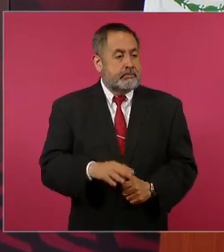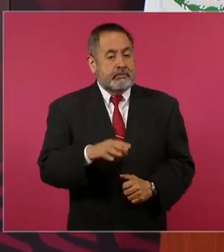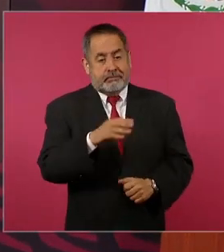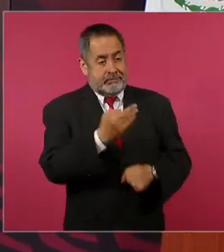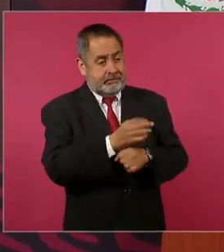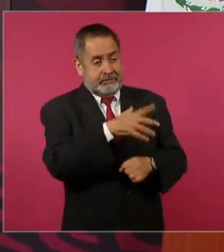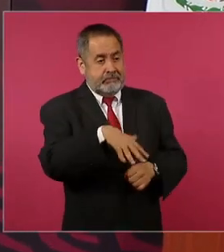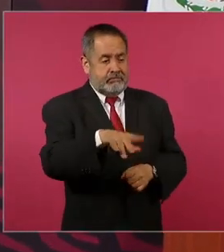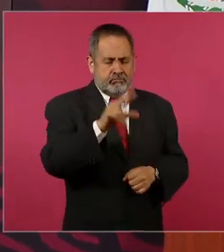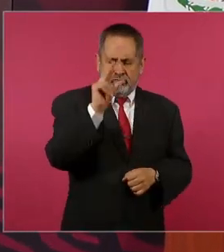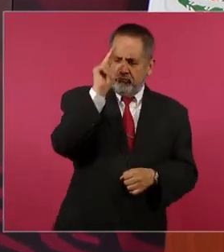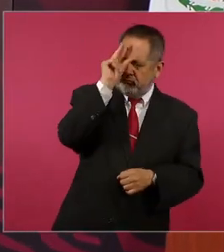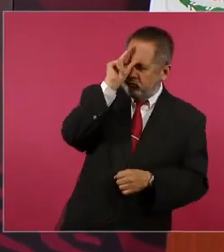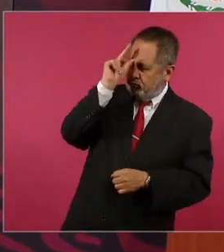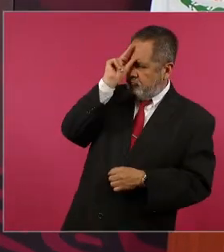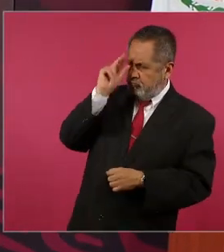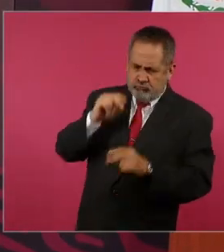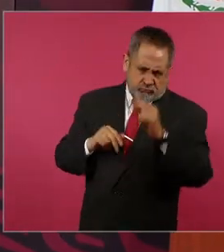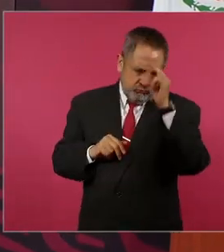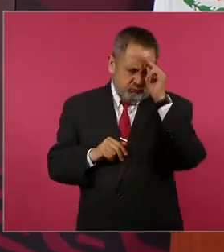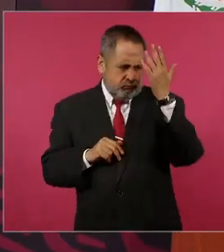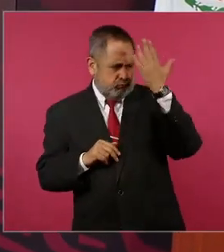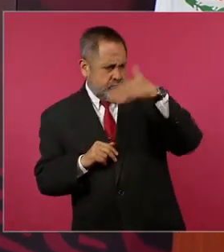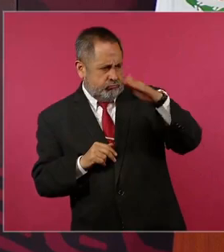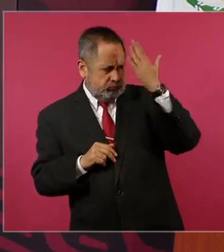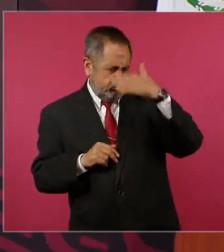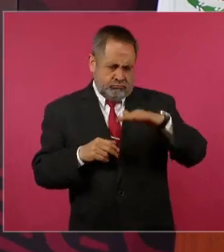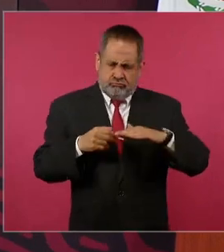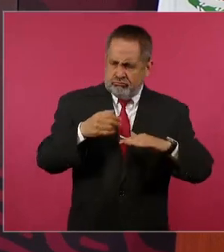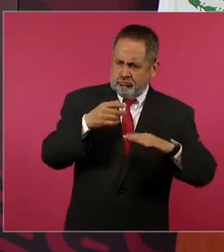pseudointelectual y pseudocientíficos,